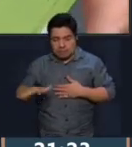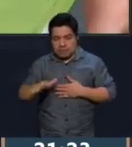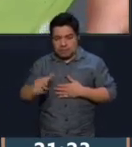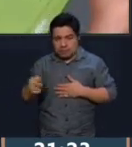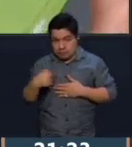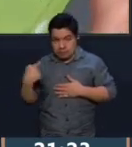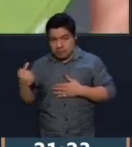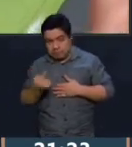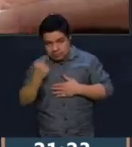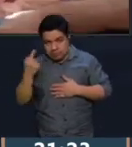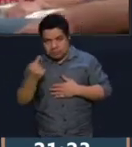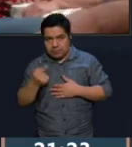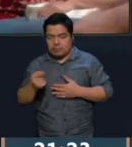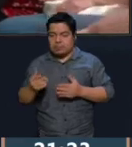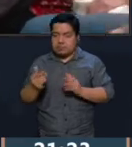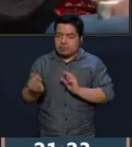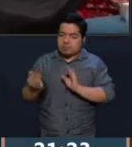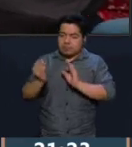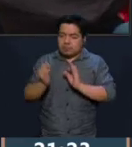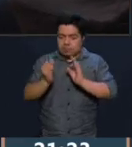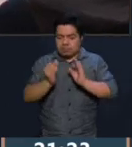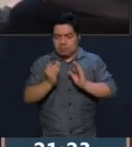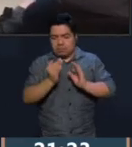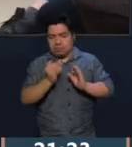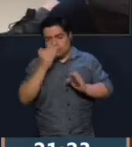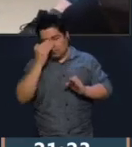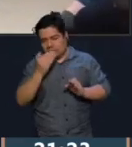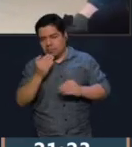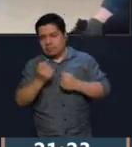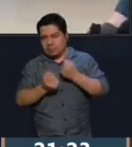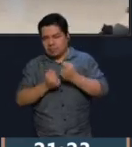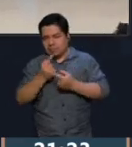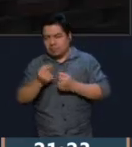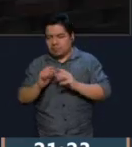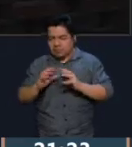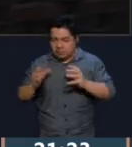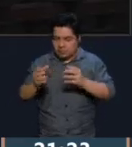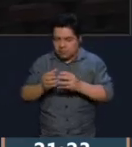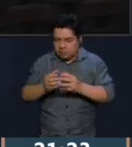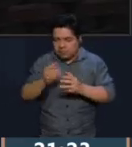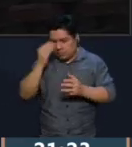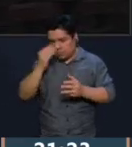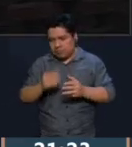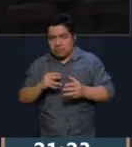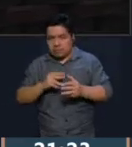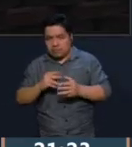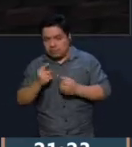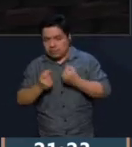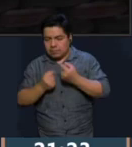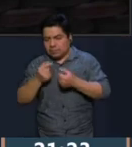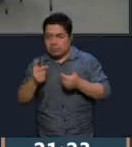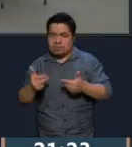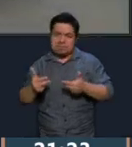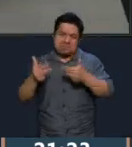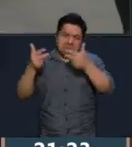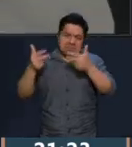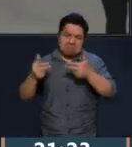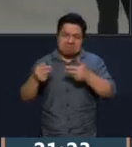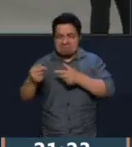estábamos en la sesión de manera presencial, porque usted sabe que hacemos sesiones de